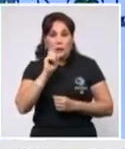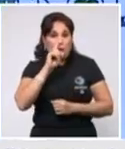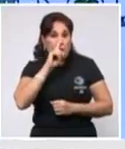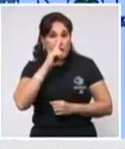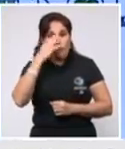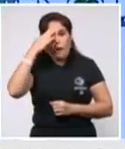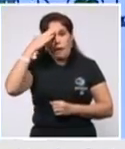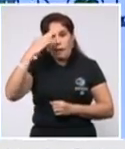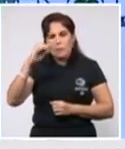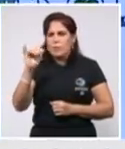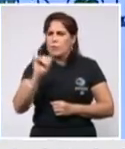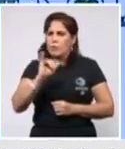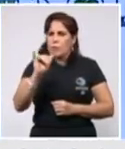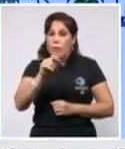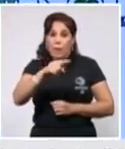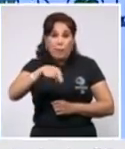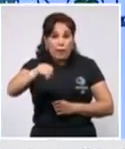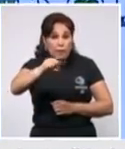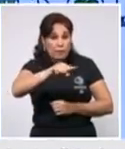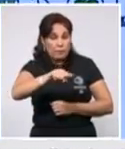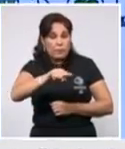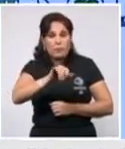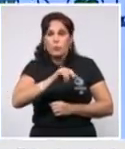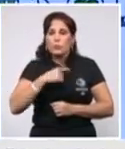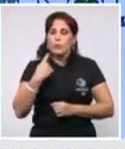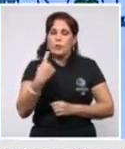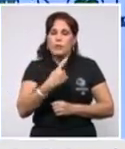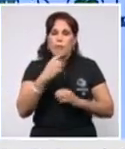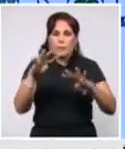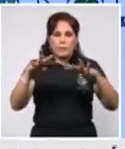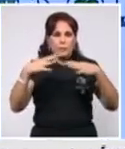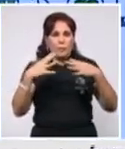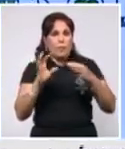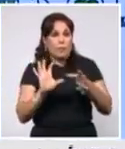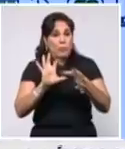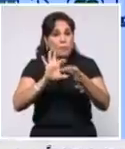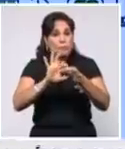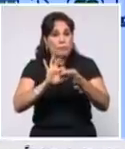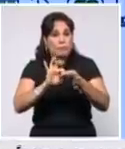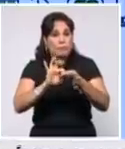agradecimiento también para usted y por supuesto para todos los que nos siguen. Devolvemos la señal a los estudios centrales.